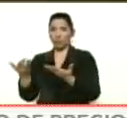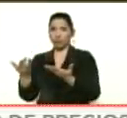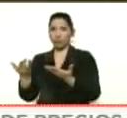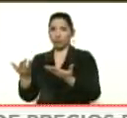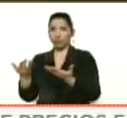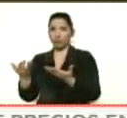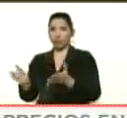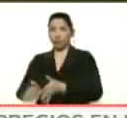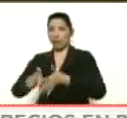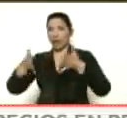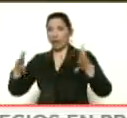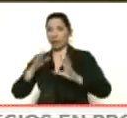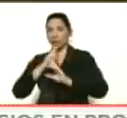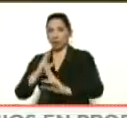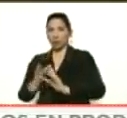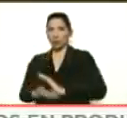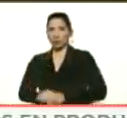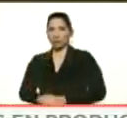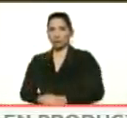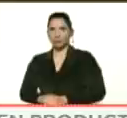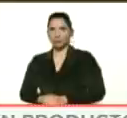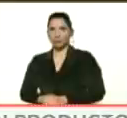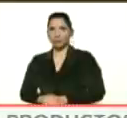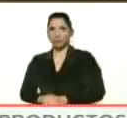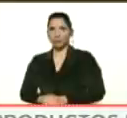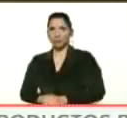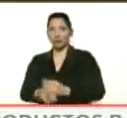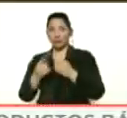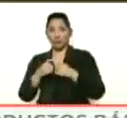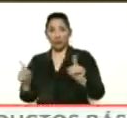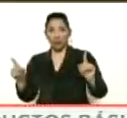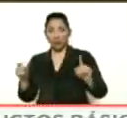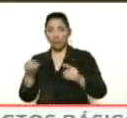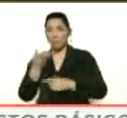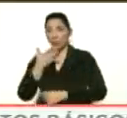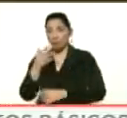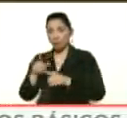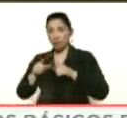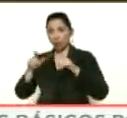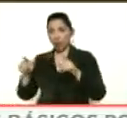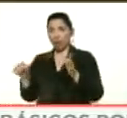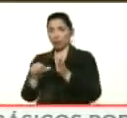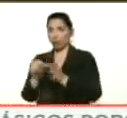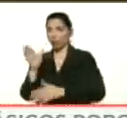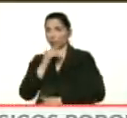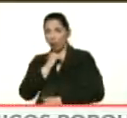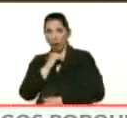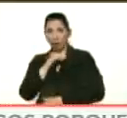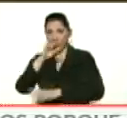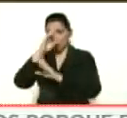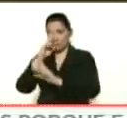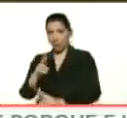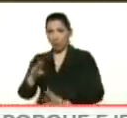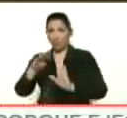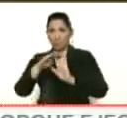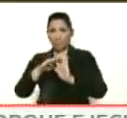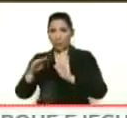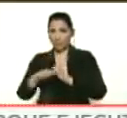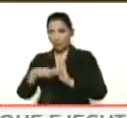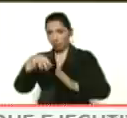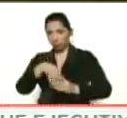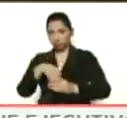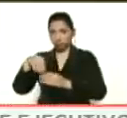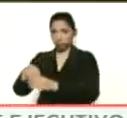tremendos resultados. Y lo contrario, en aquellos lugares donde no se ha cumplido con estas cuarentenas